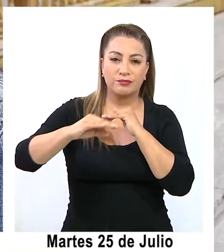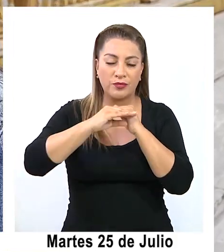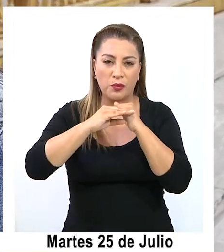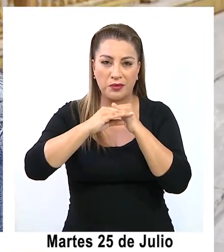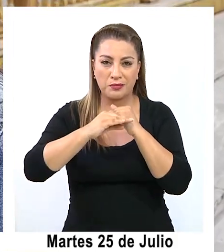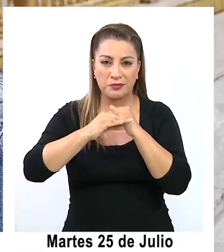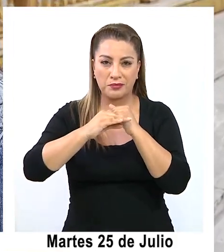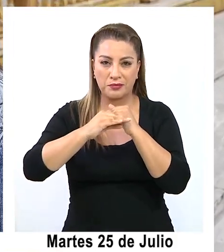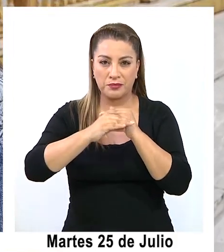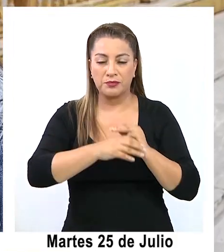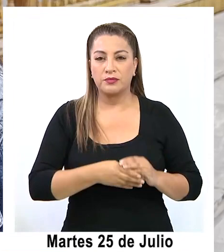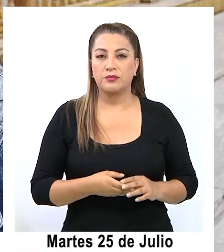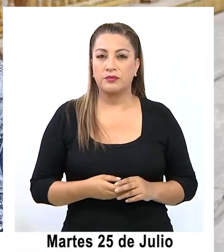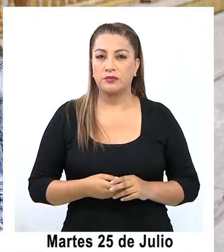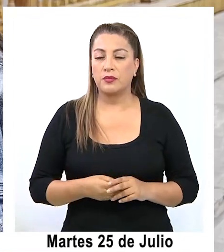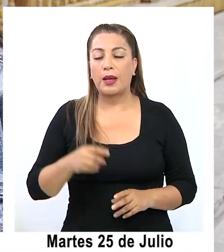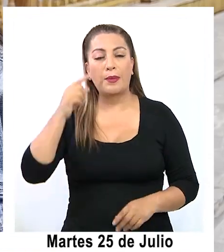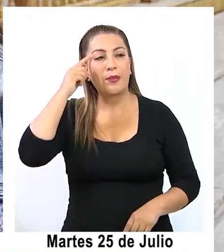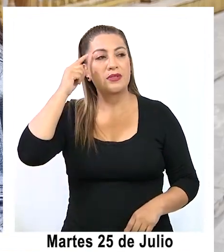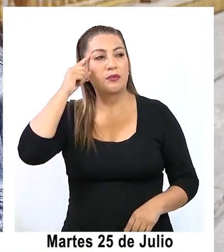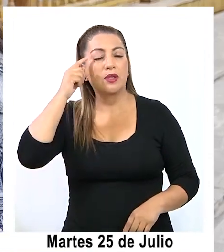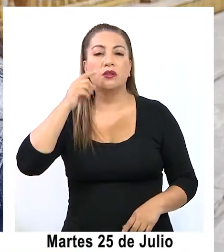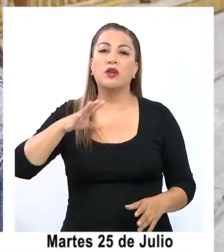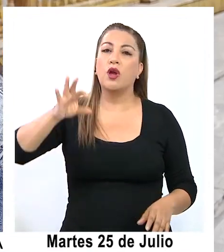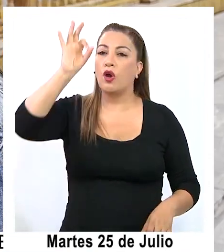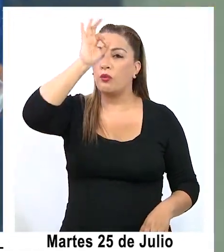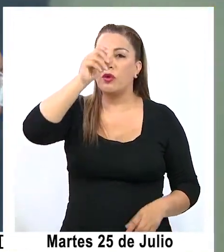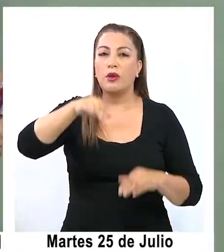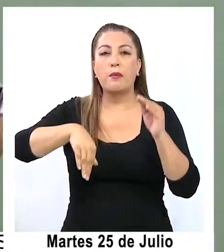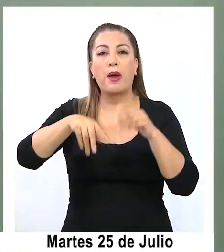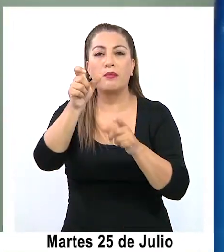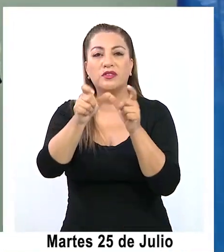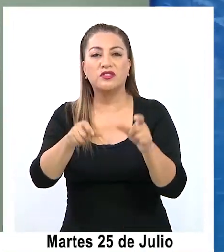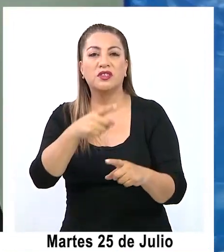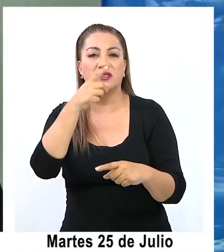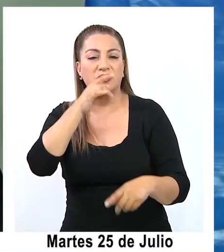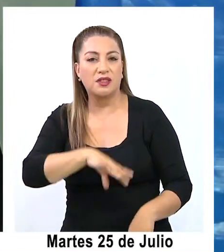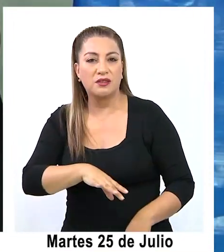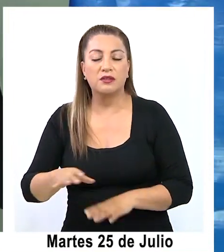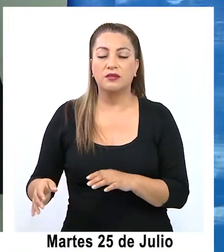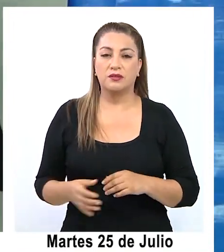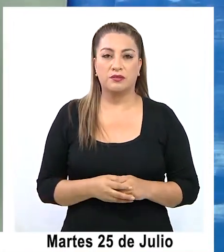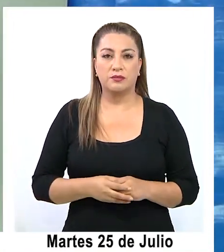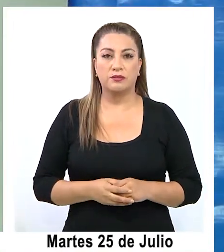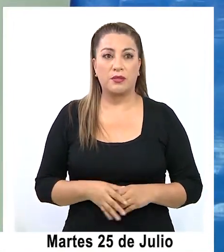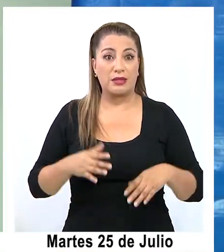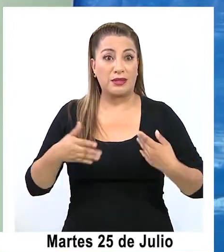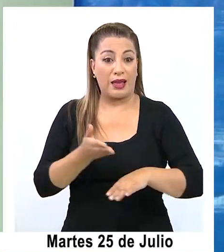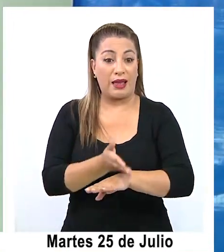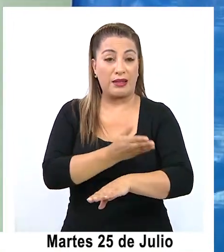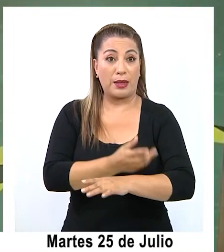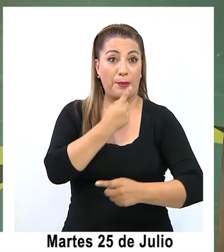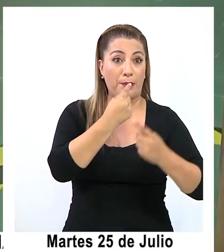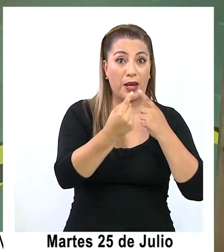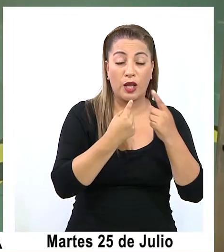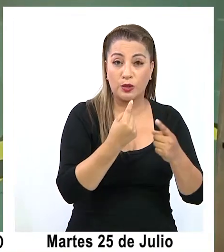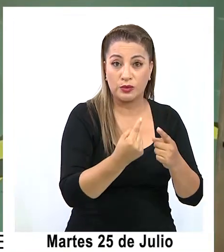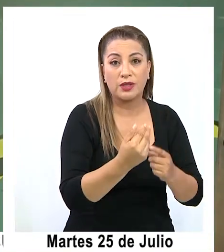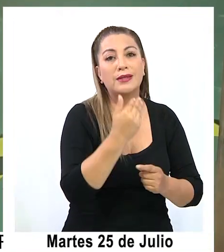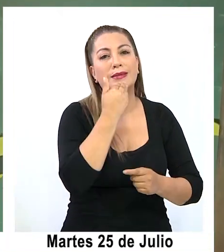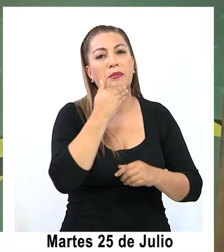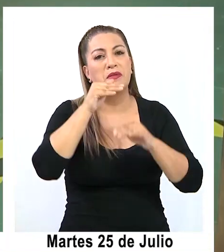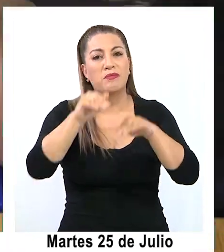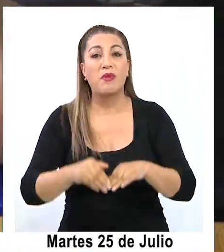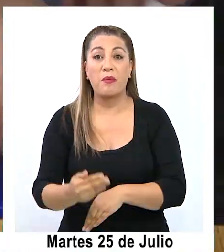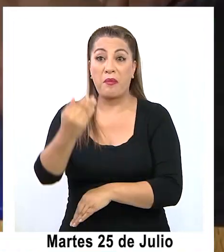lleve el pensamiento de la mayoría de los chilenos. Las encuestas, al igual que en el proceso